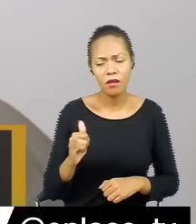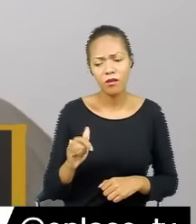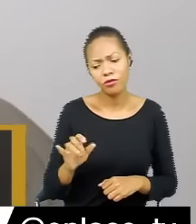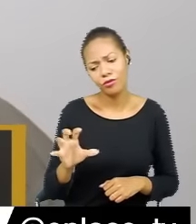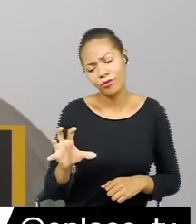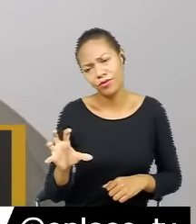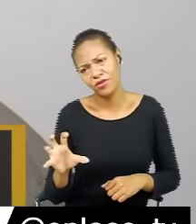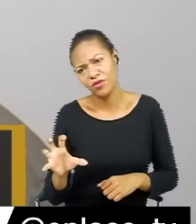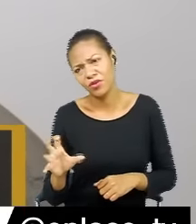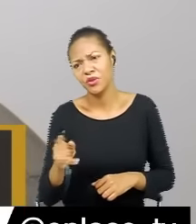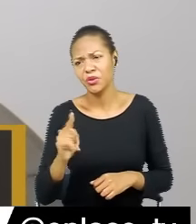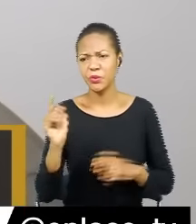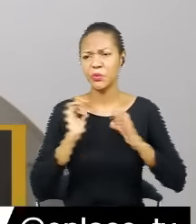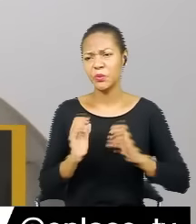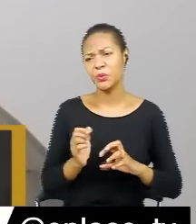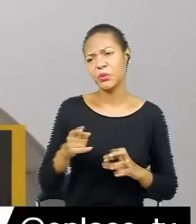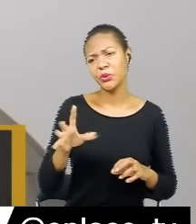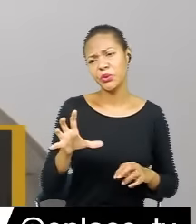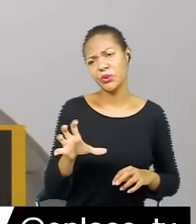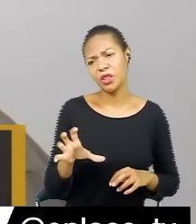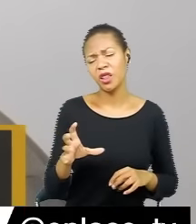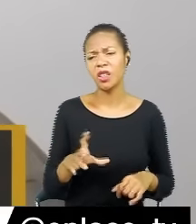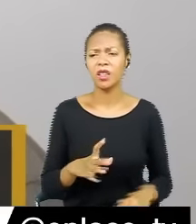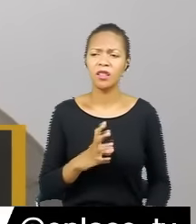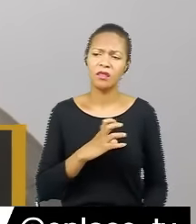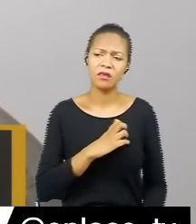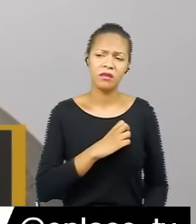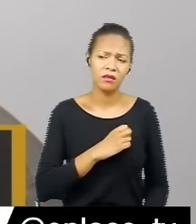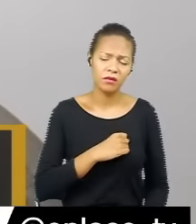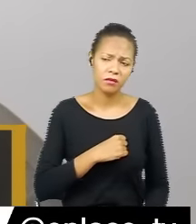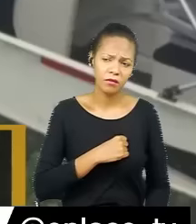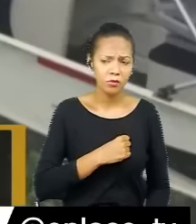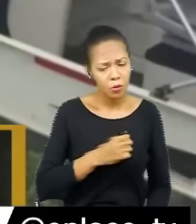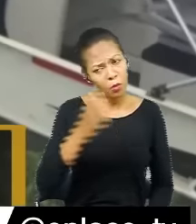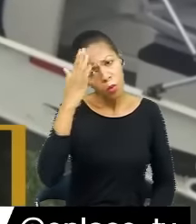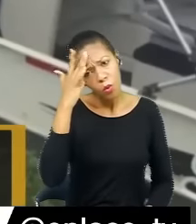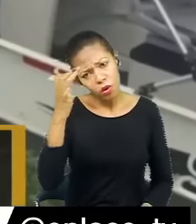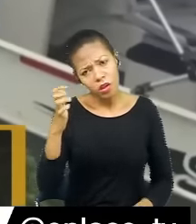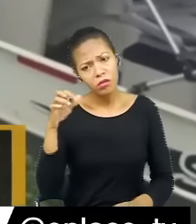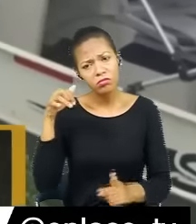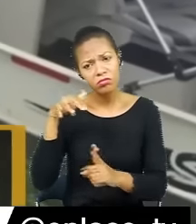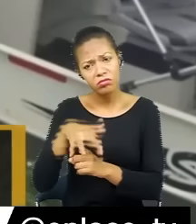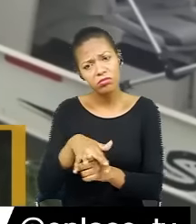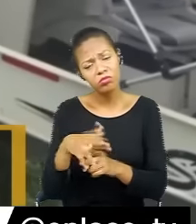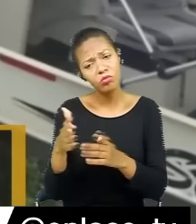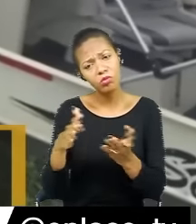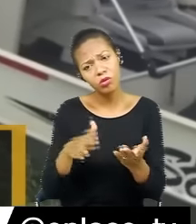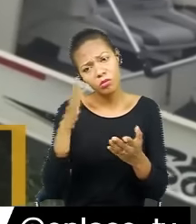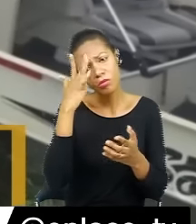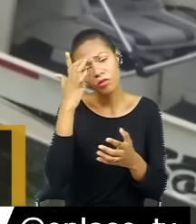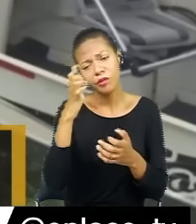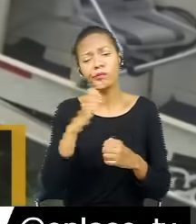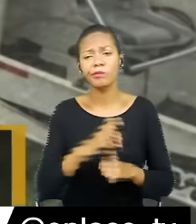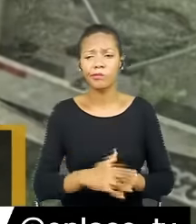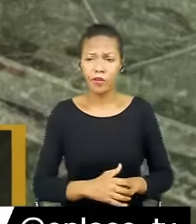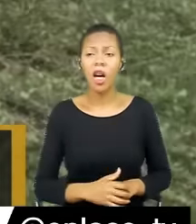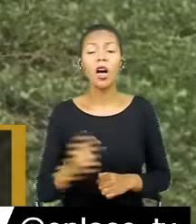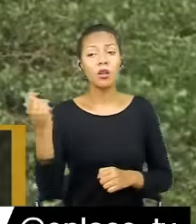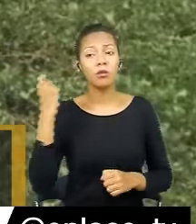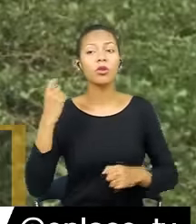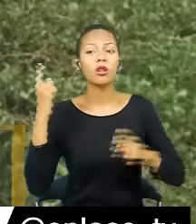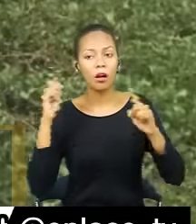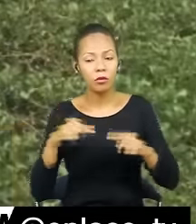todos los esfuerzos para determinar niveles de contaminantes y especificar la causa de muerte. Como se recordará, el último caso conocido de la muerte de un manatí se dio en